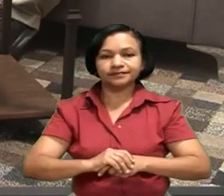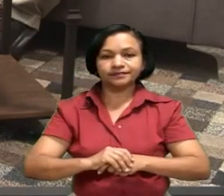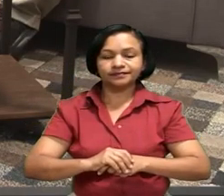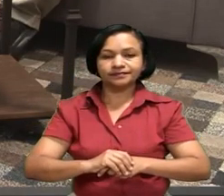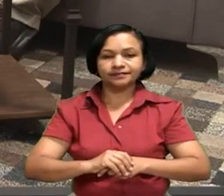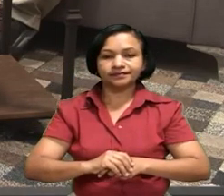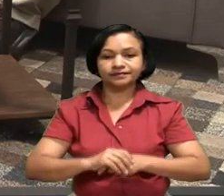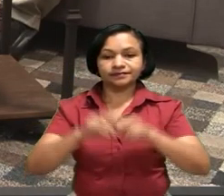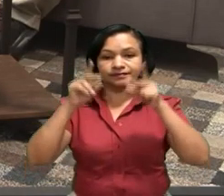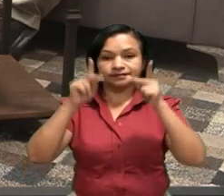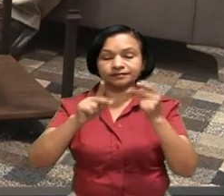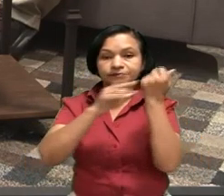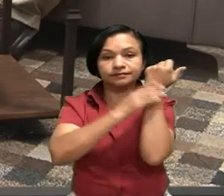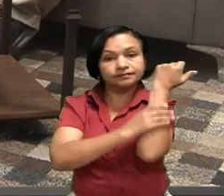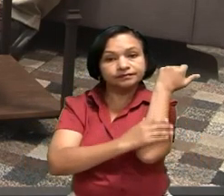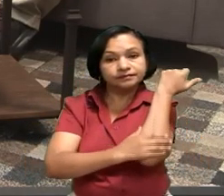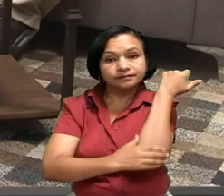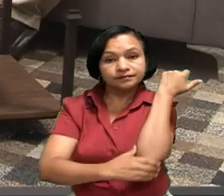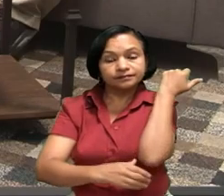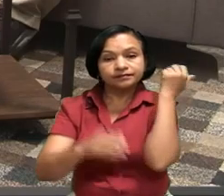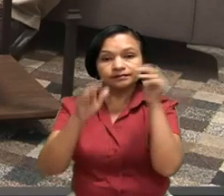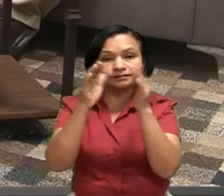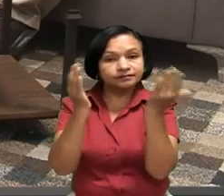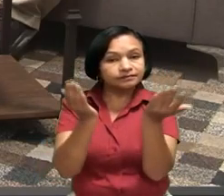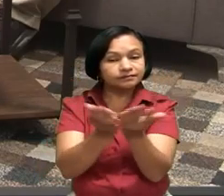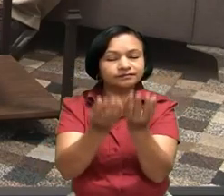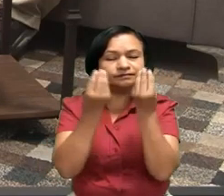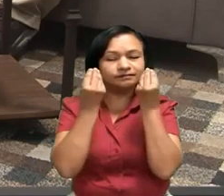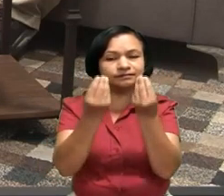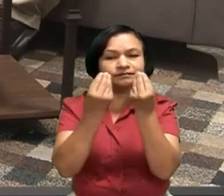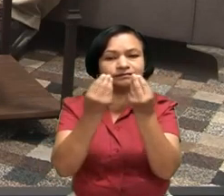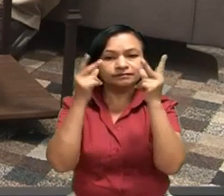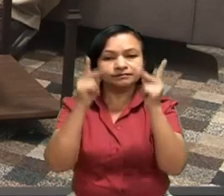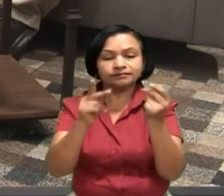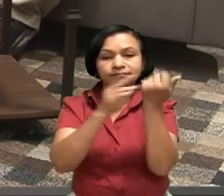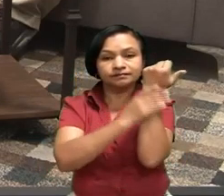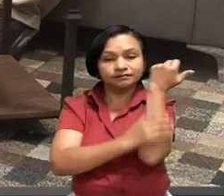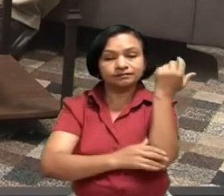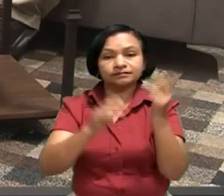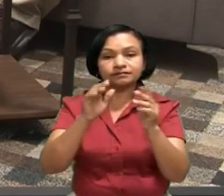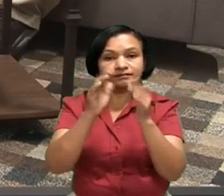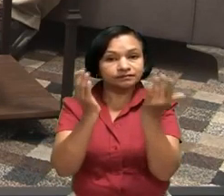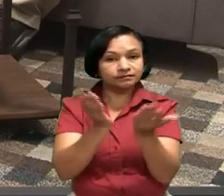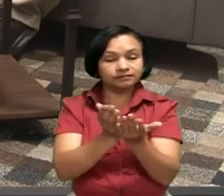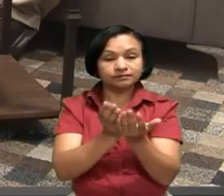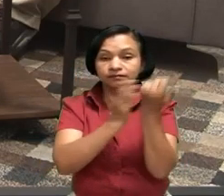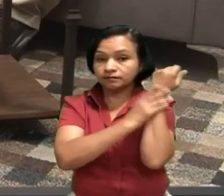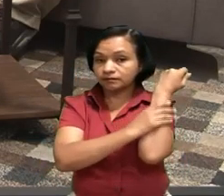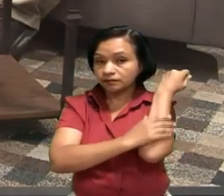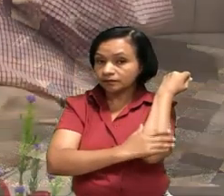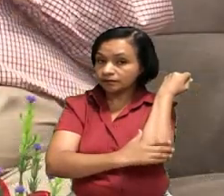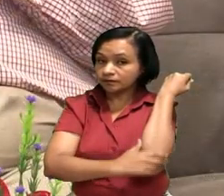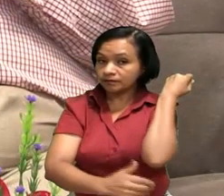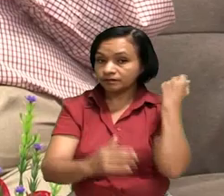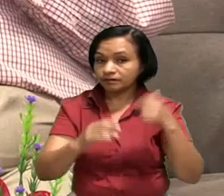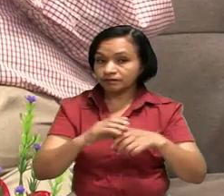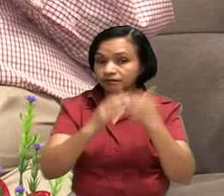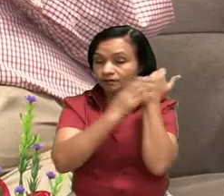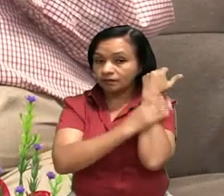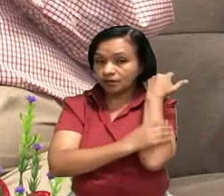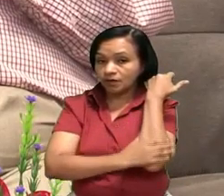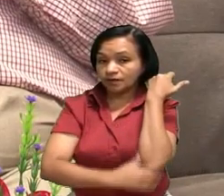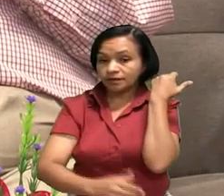la gente pobre en el mundo en la es la mayoritaria pero es pobre no por necesariamente por la